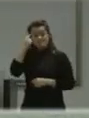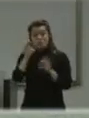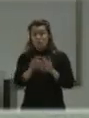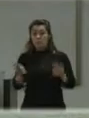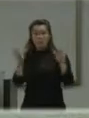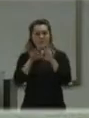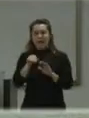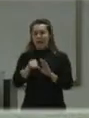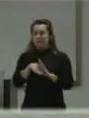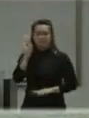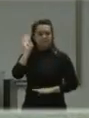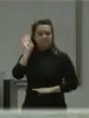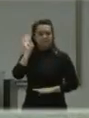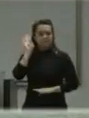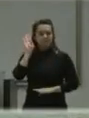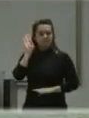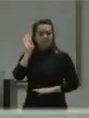para